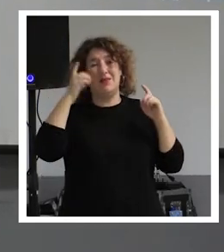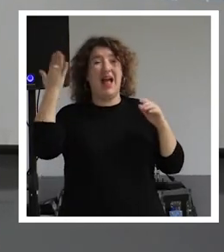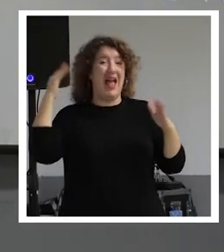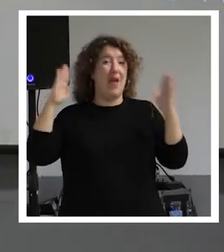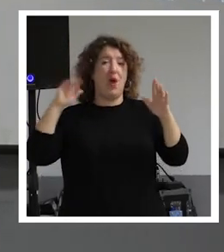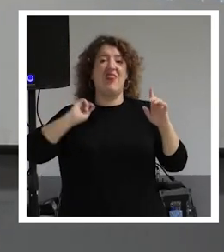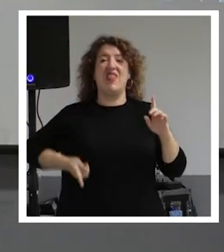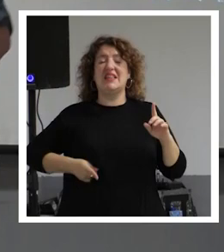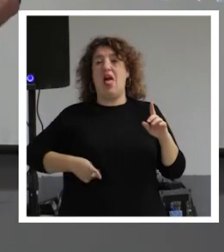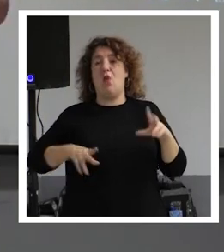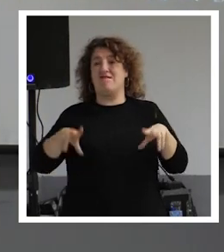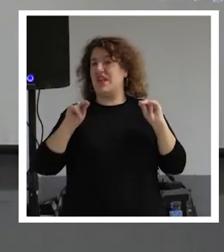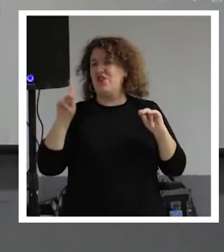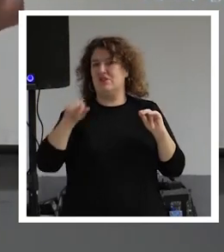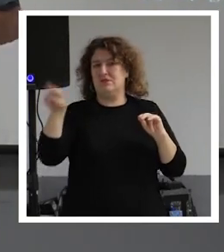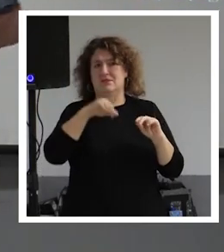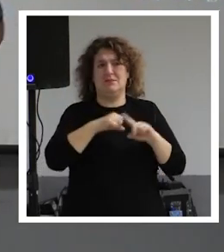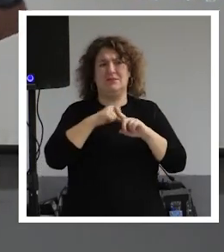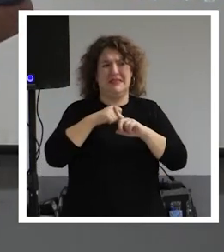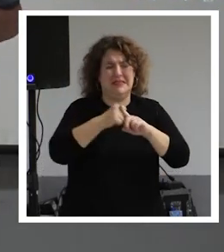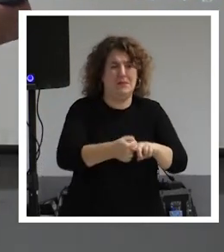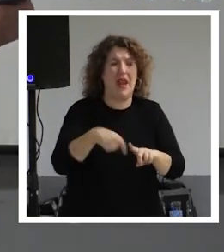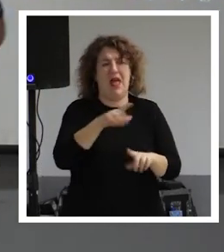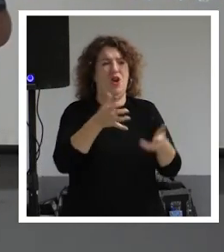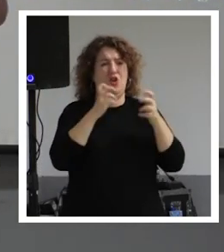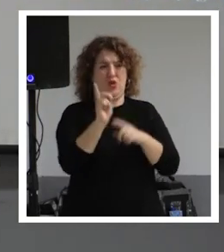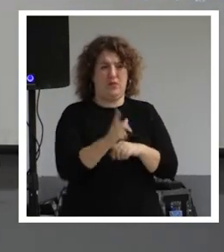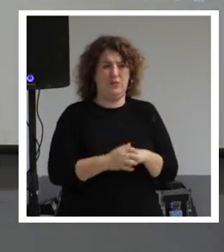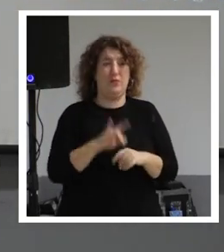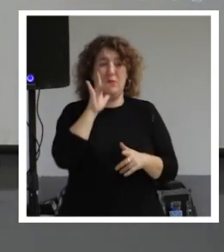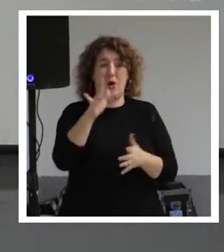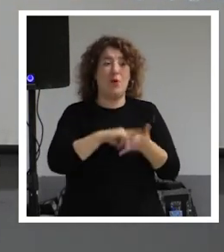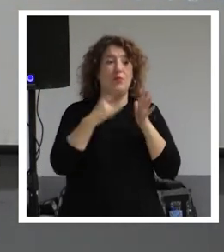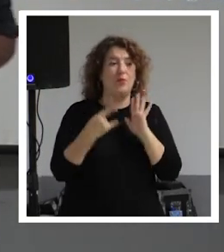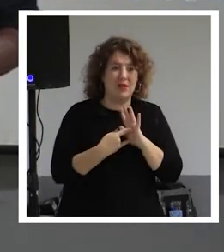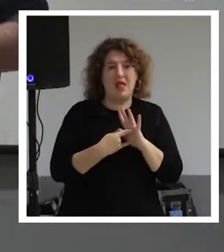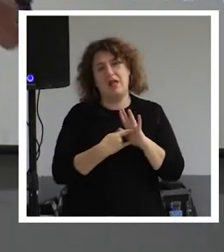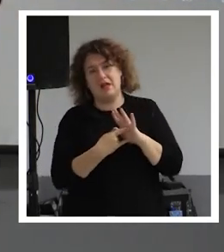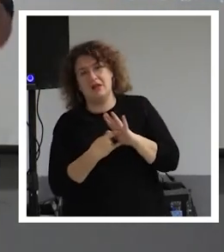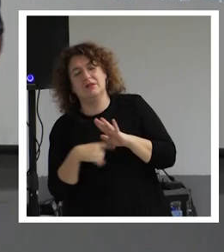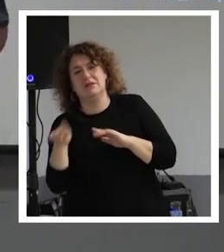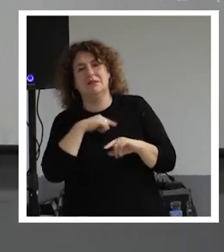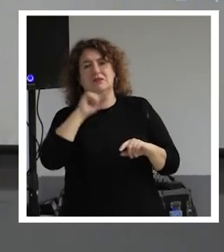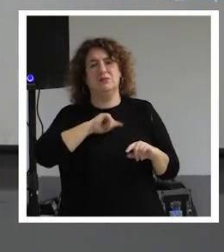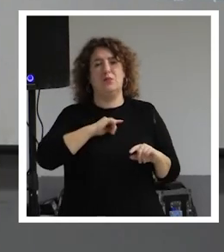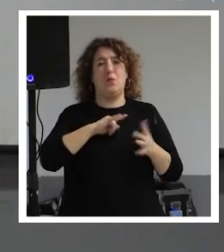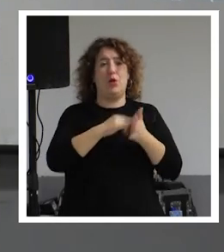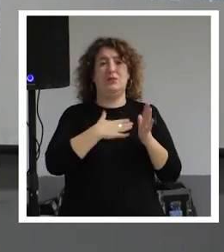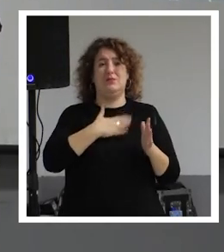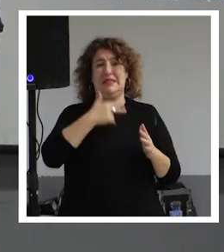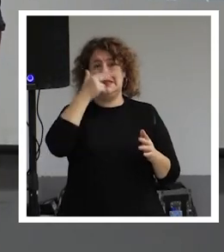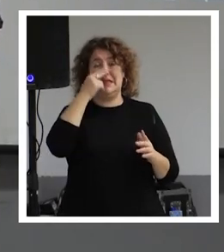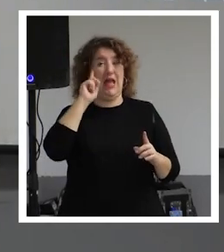este plebiscito dieron dieron mojaron la oligarquía mojó más la camiseta que para evitar que cayera La dictadura